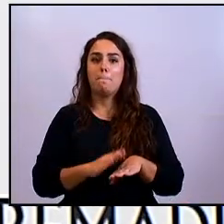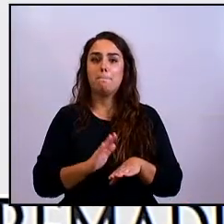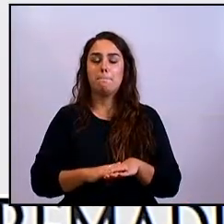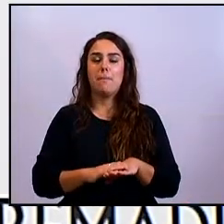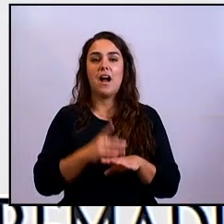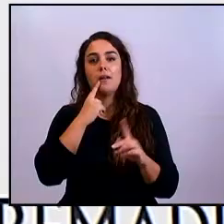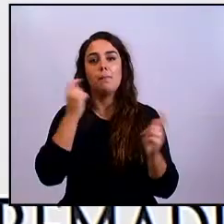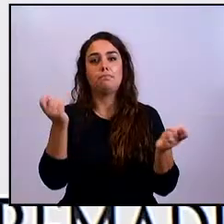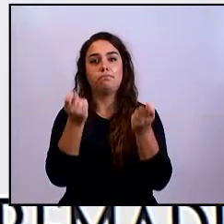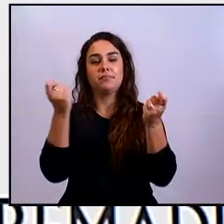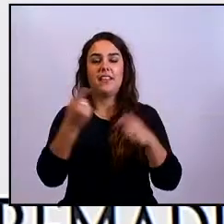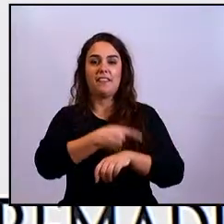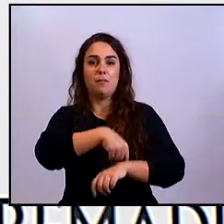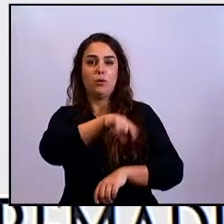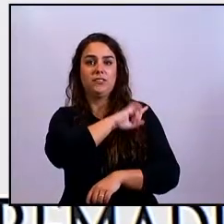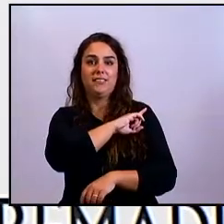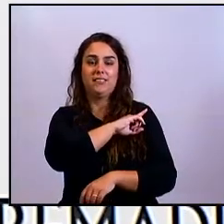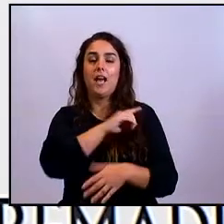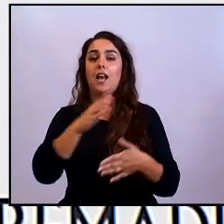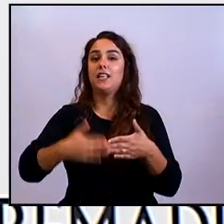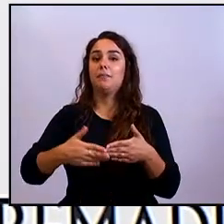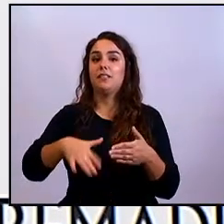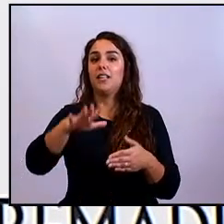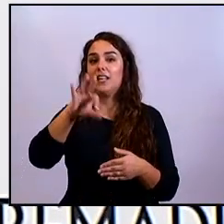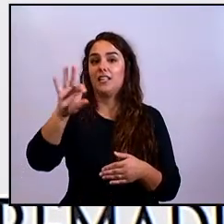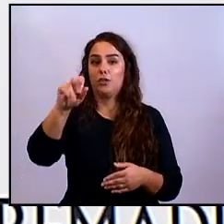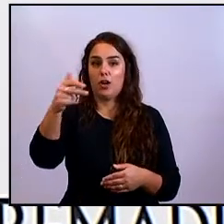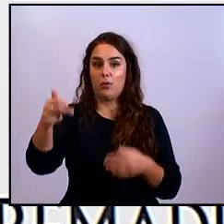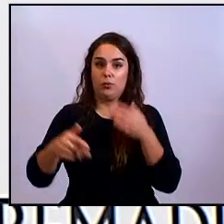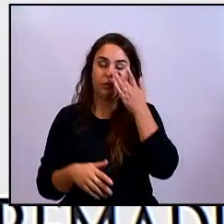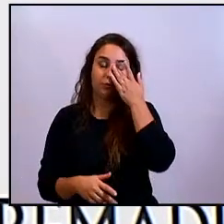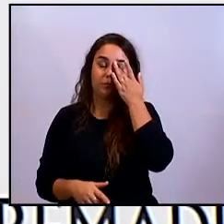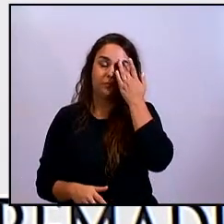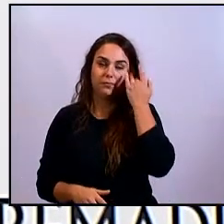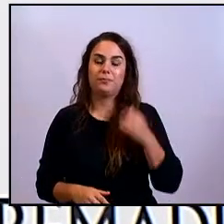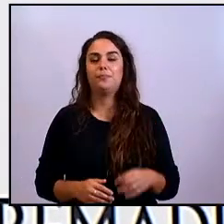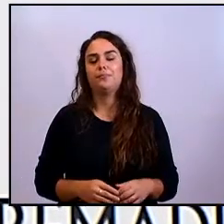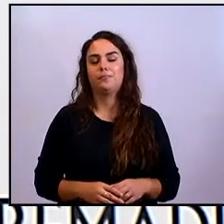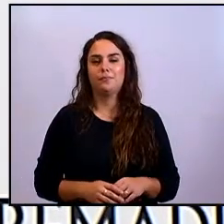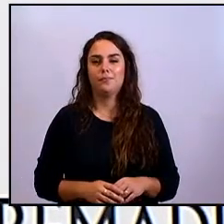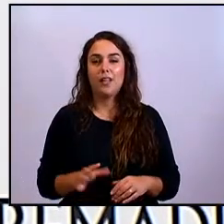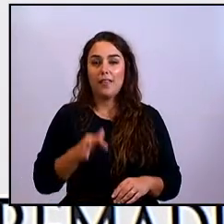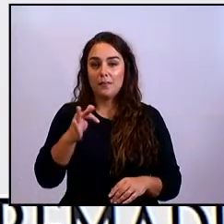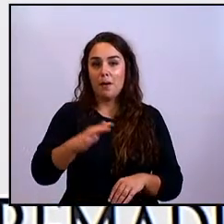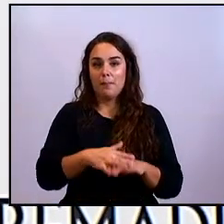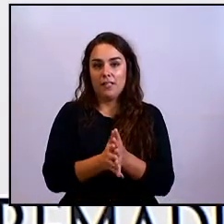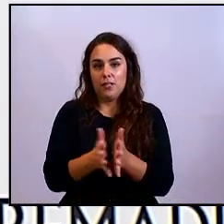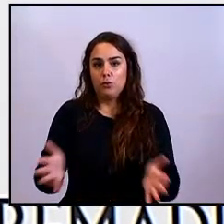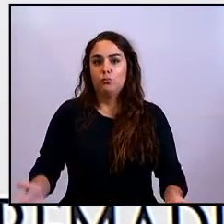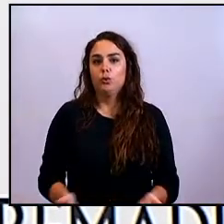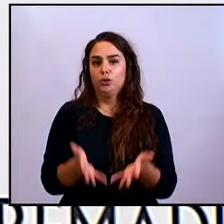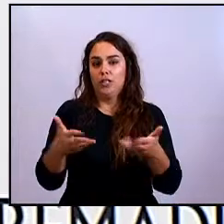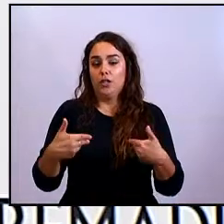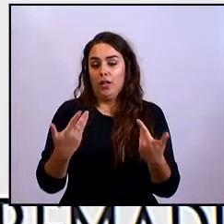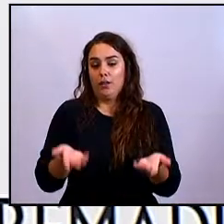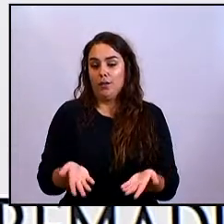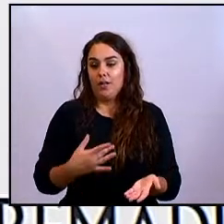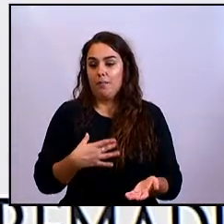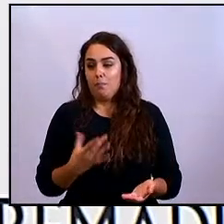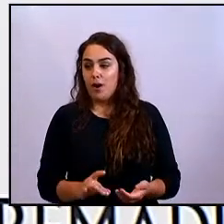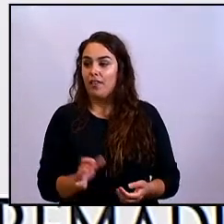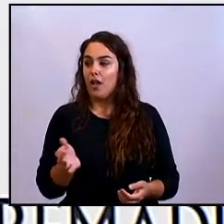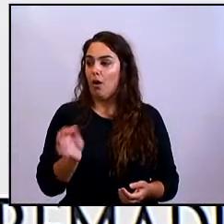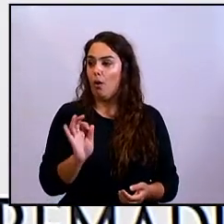patrocinio de deportistas con un límite de 500 euros. Además, para poder impulsar estas donaciones y que no tengan que